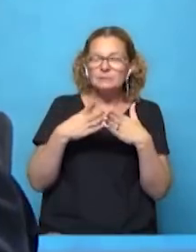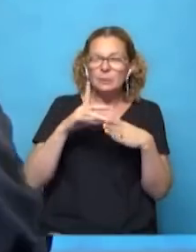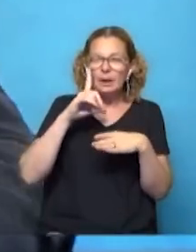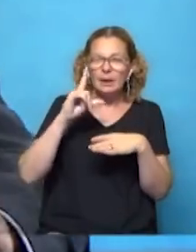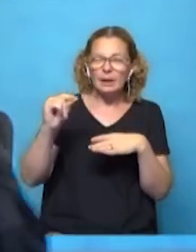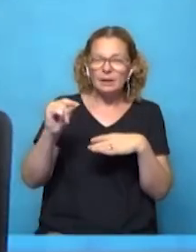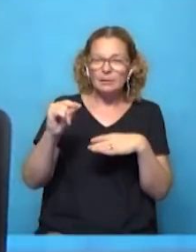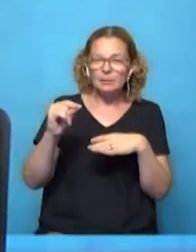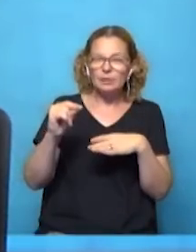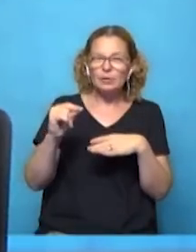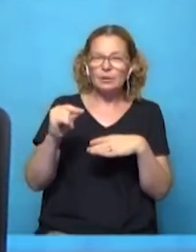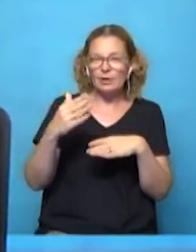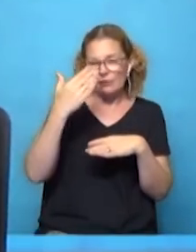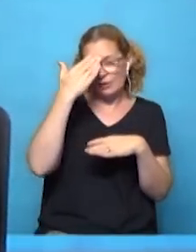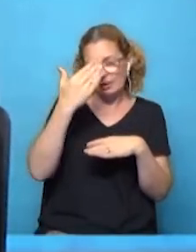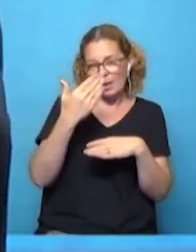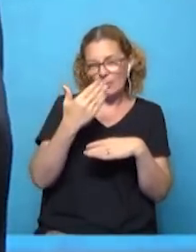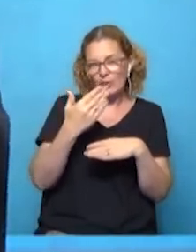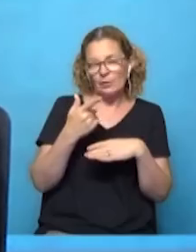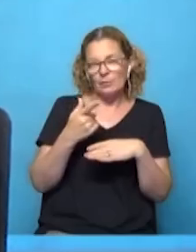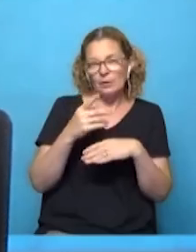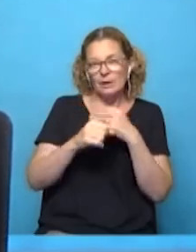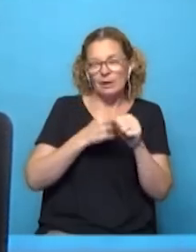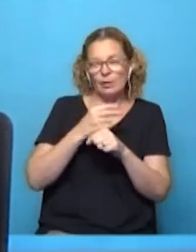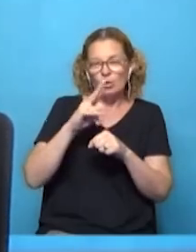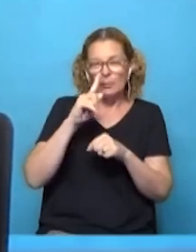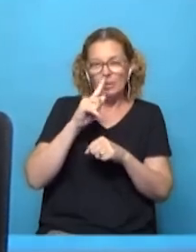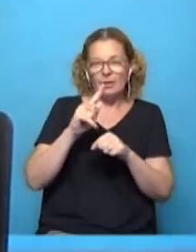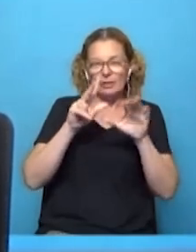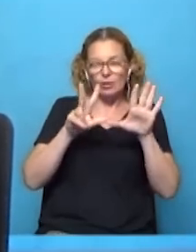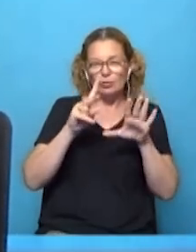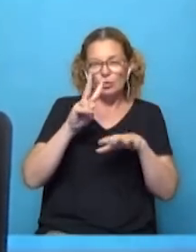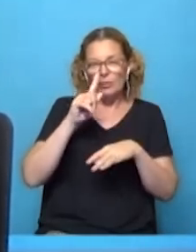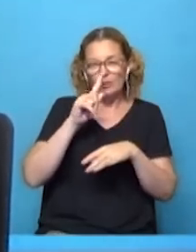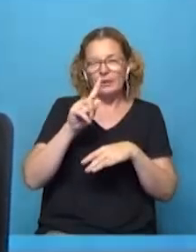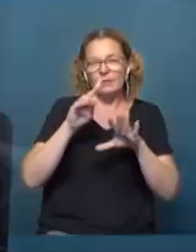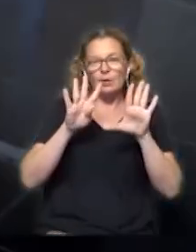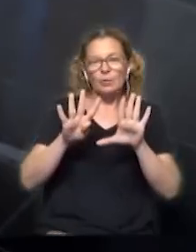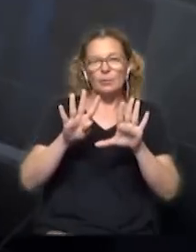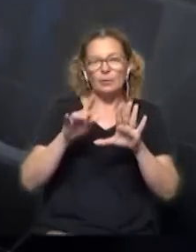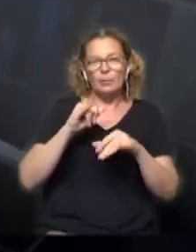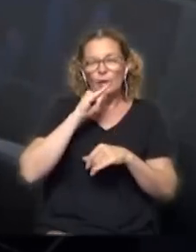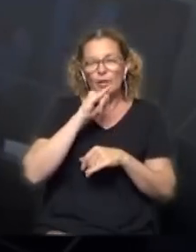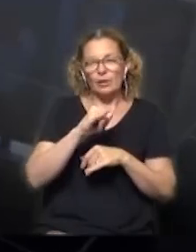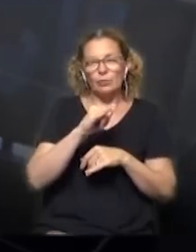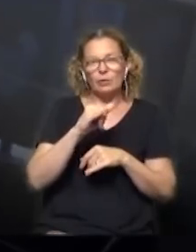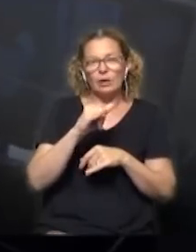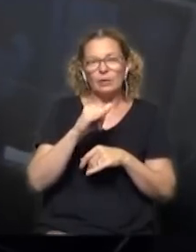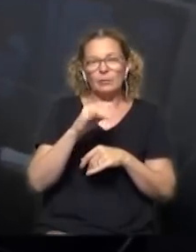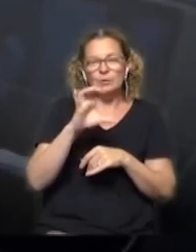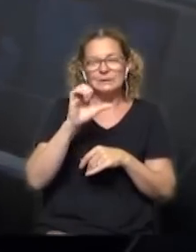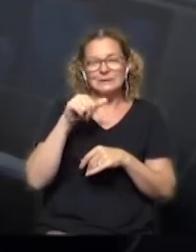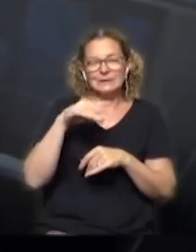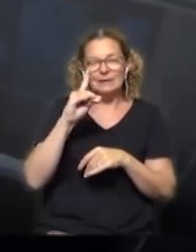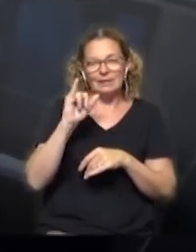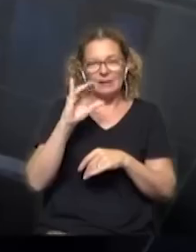alejamiento de la estructura del frente amplio ya con por el 2018 2019 puntualmente por este tus denuncias sobre el caso sendic